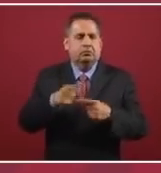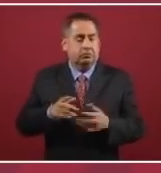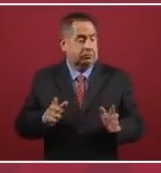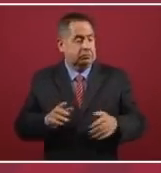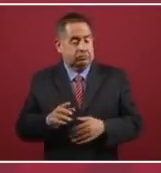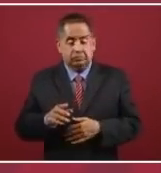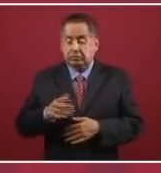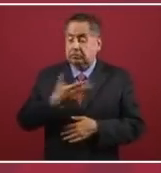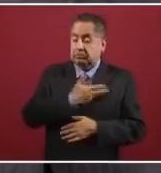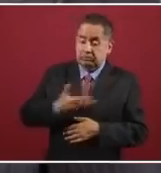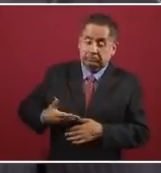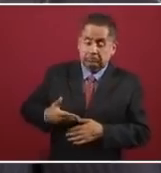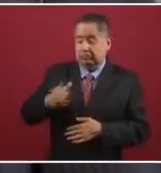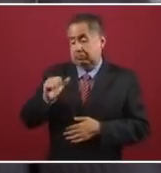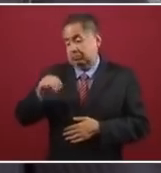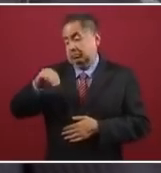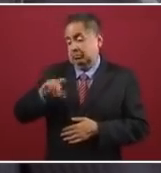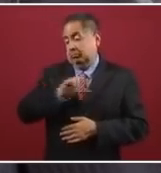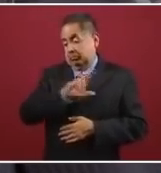Reconoce AMLO